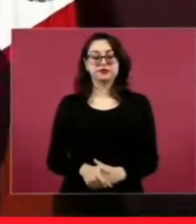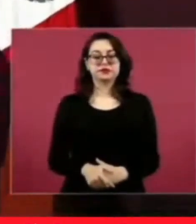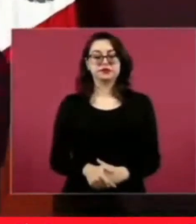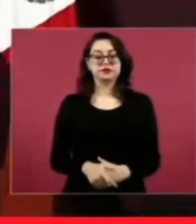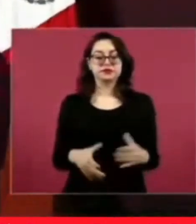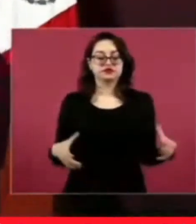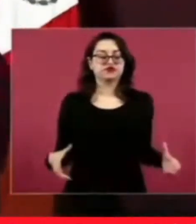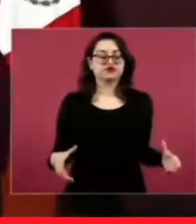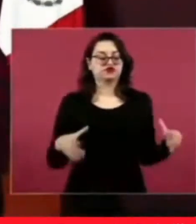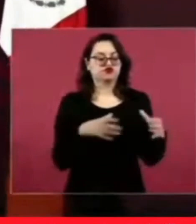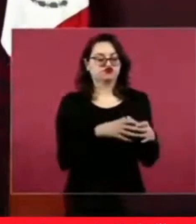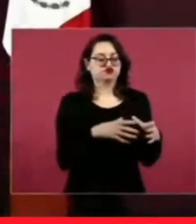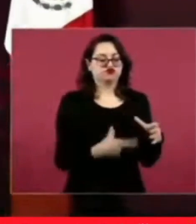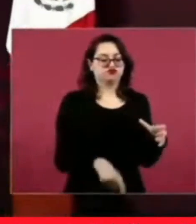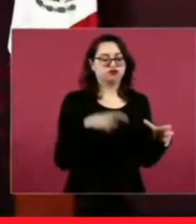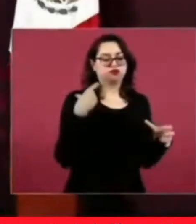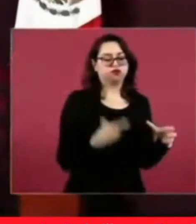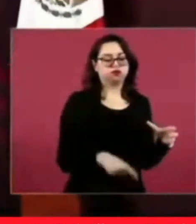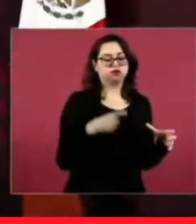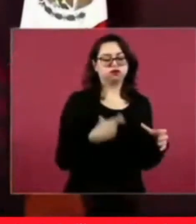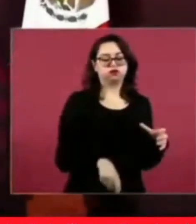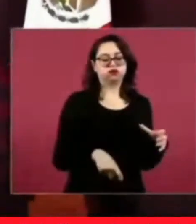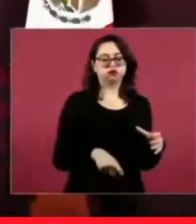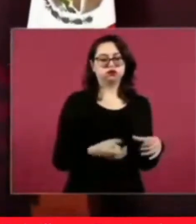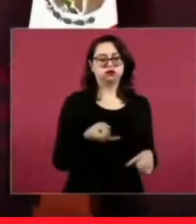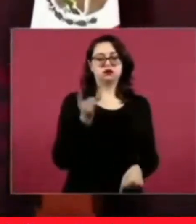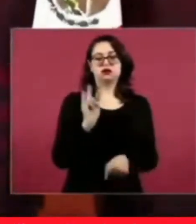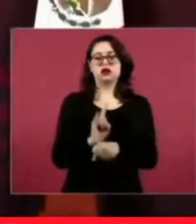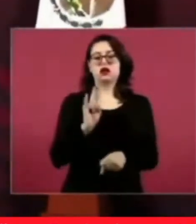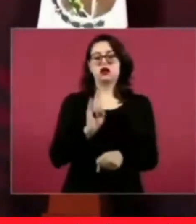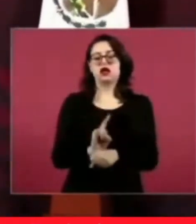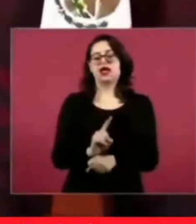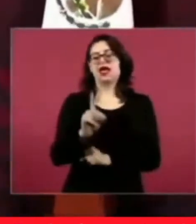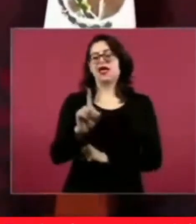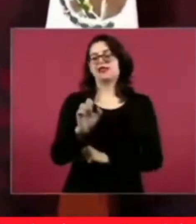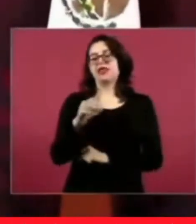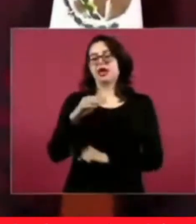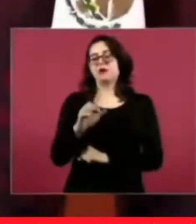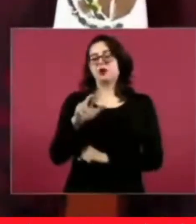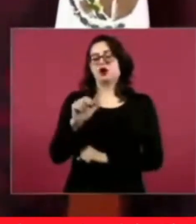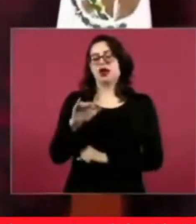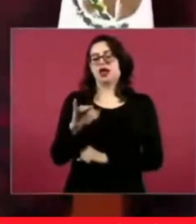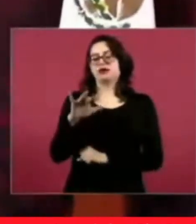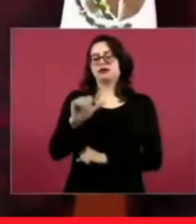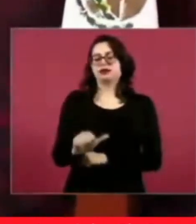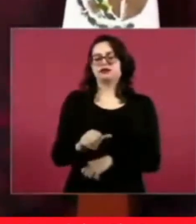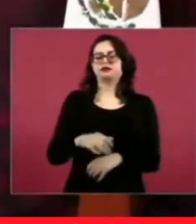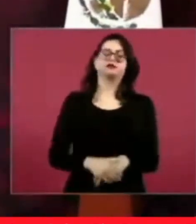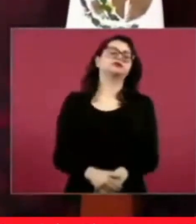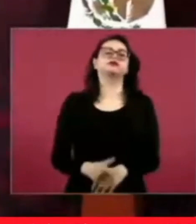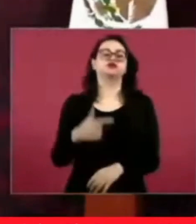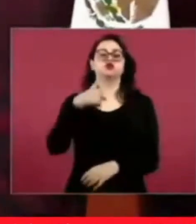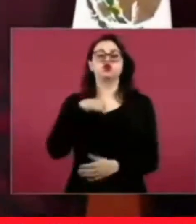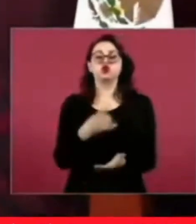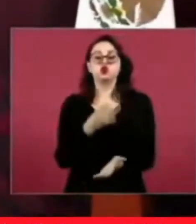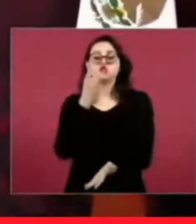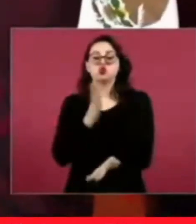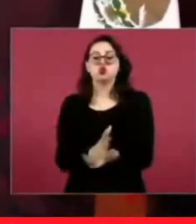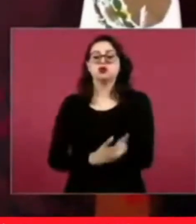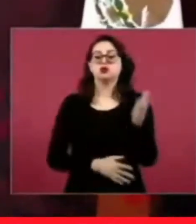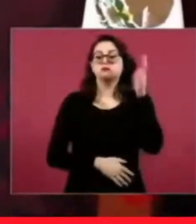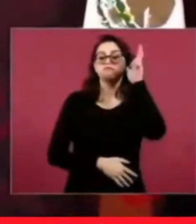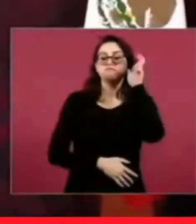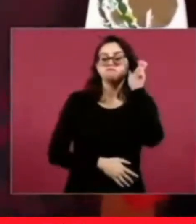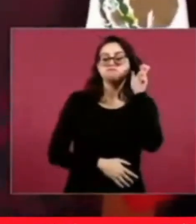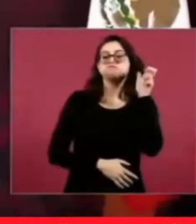Era una oligarquía con fachada de democracia. Entonces, estoy escuchando, ¿no? Lo que dicen